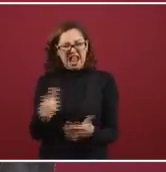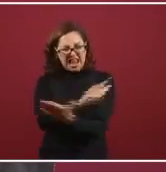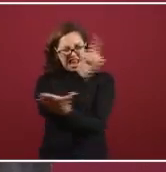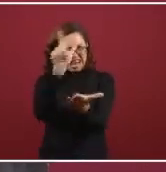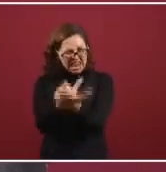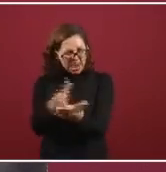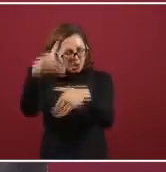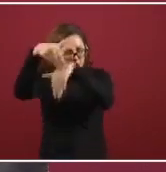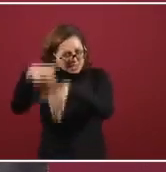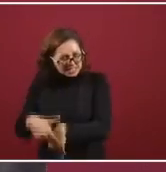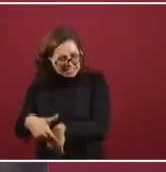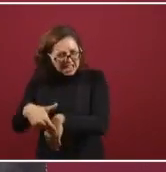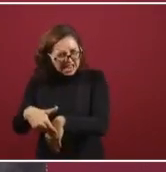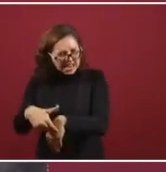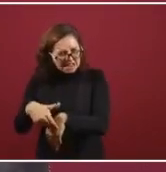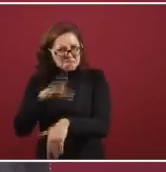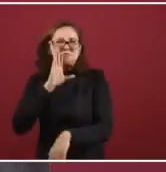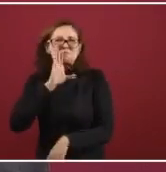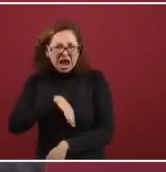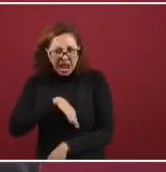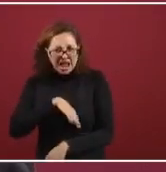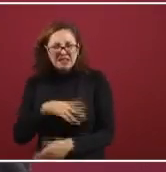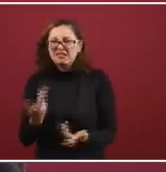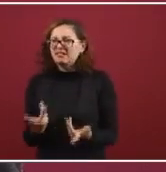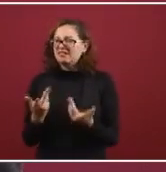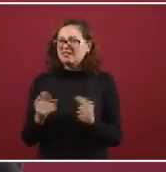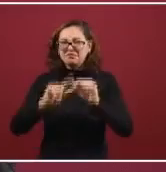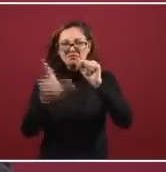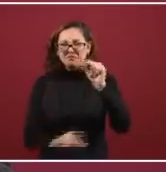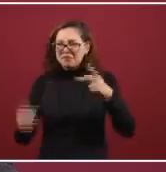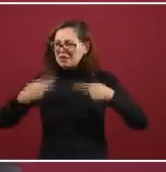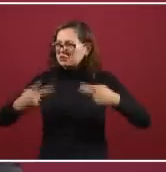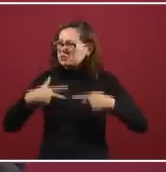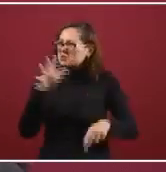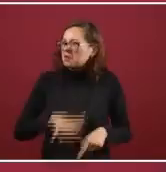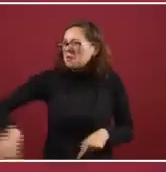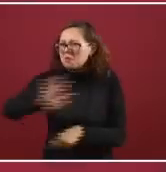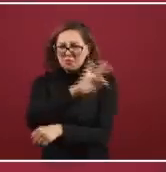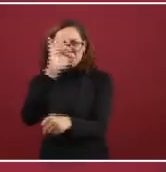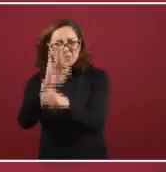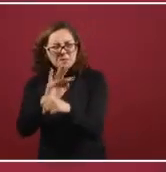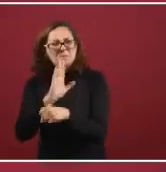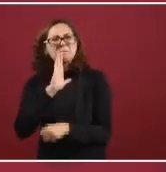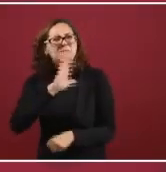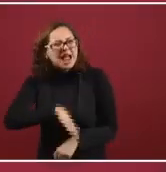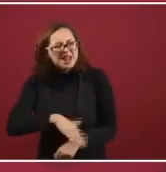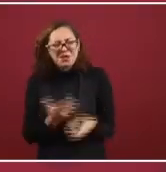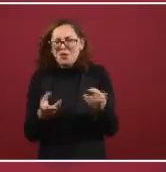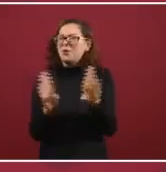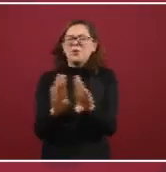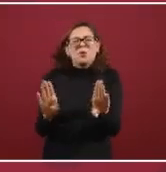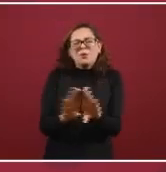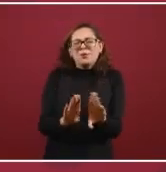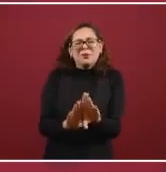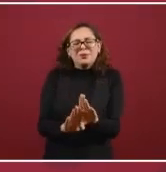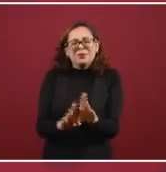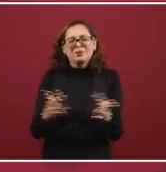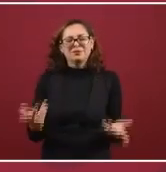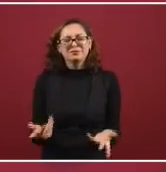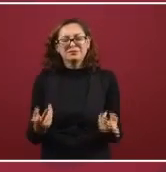y proteja su territorio y a sus habitantes? Ahora, la política mexicana en favor de los